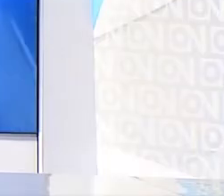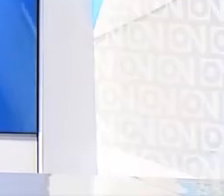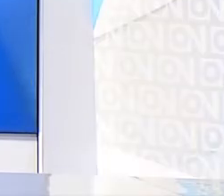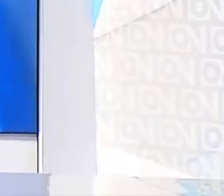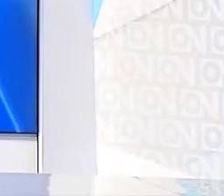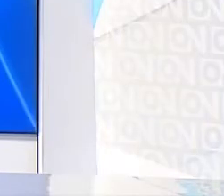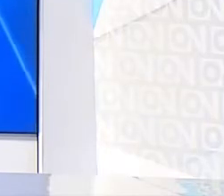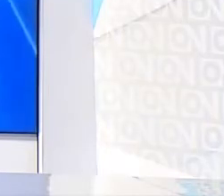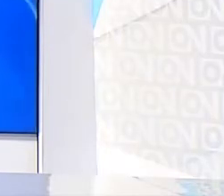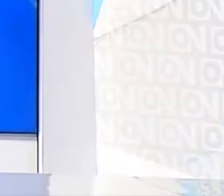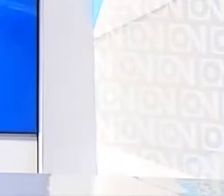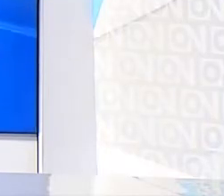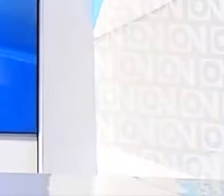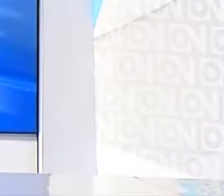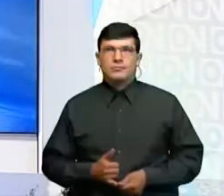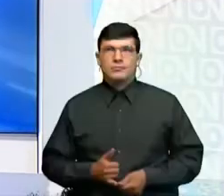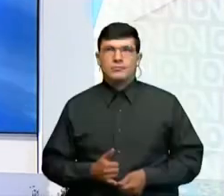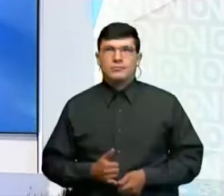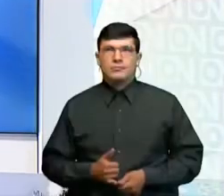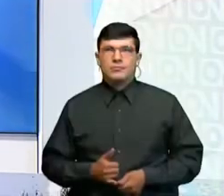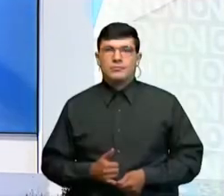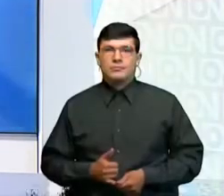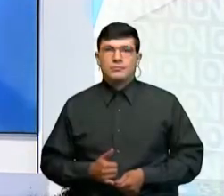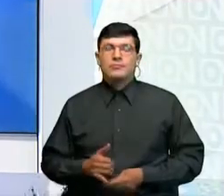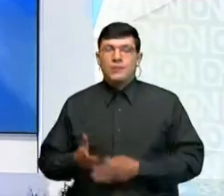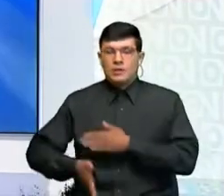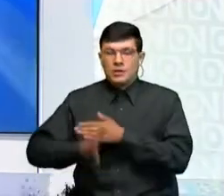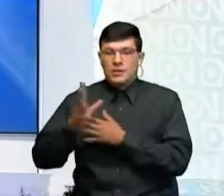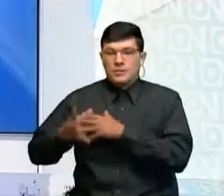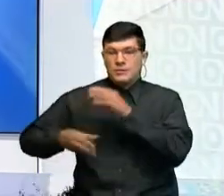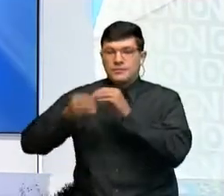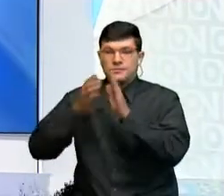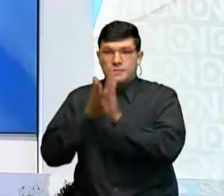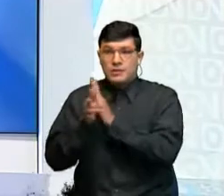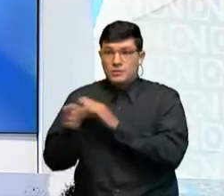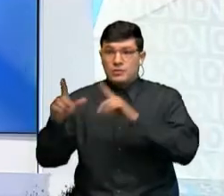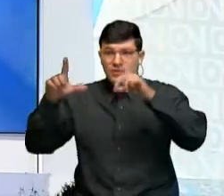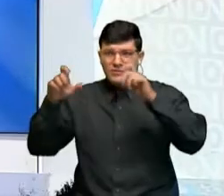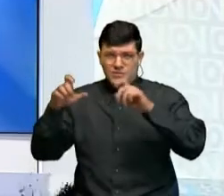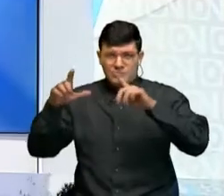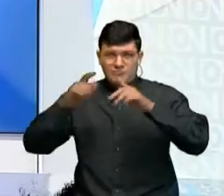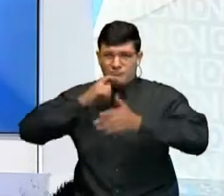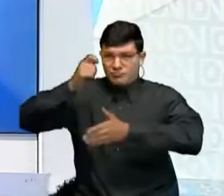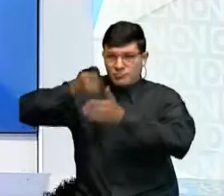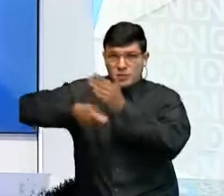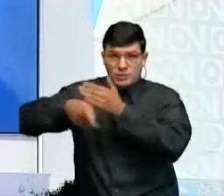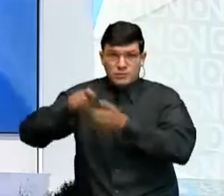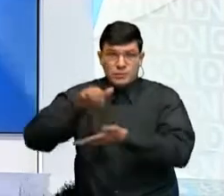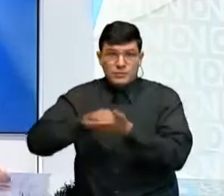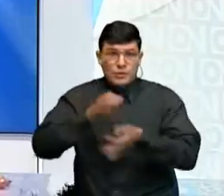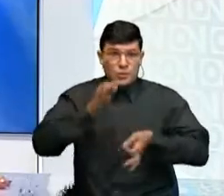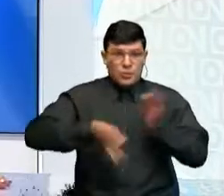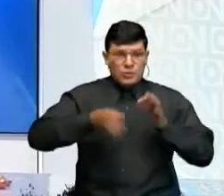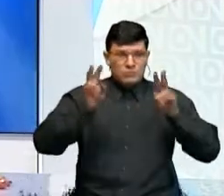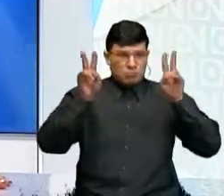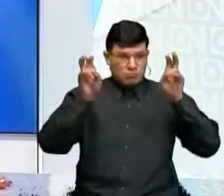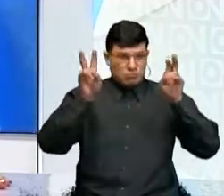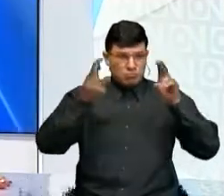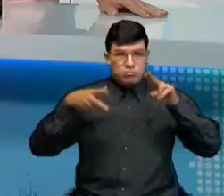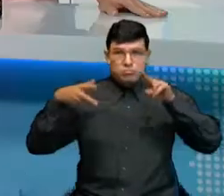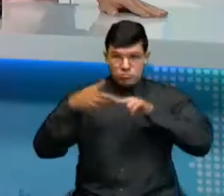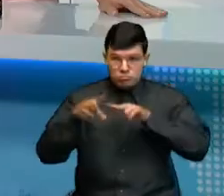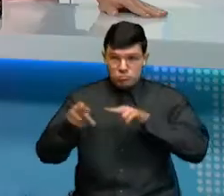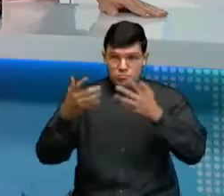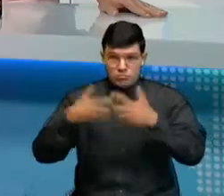Continuamos con más noticias y en Cúcuta continúa el lío jurídico acerca de las conocidas fotomultas tras el fallo de un juez que supuestamente suspendió su